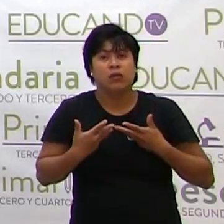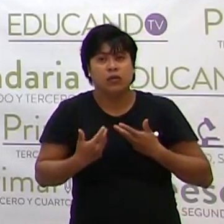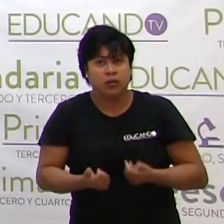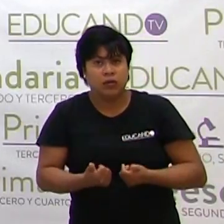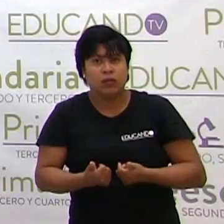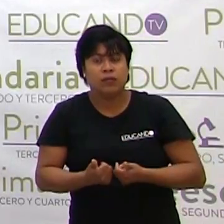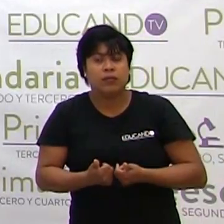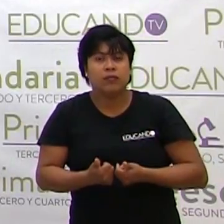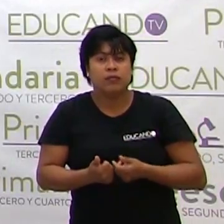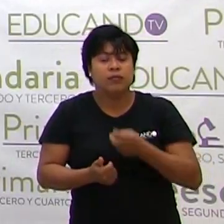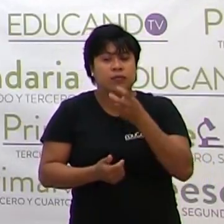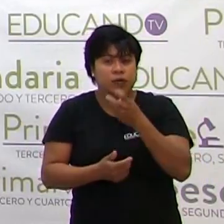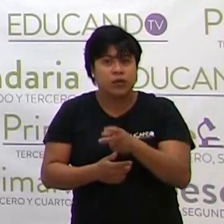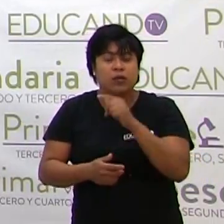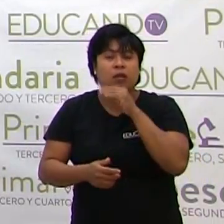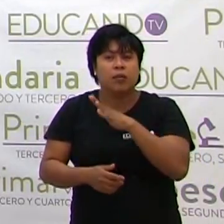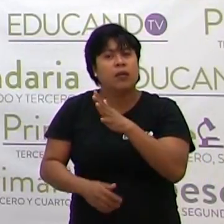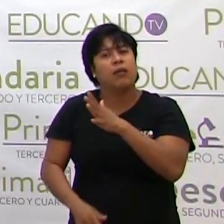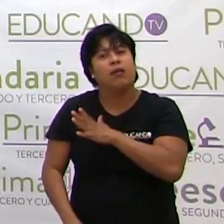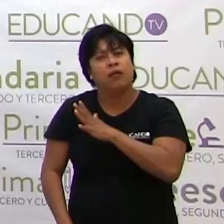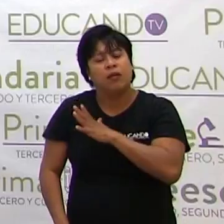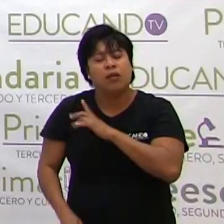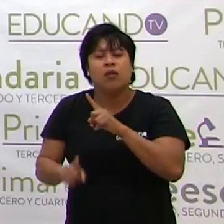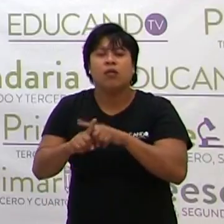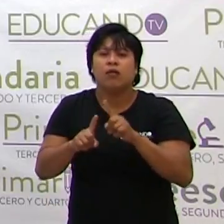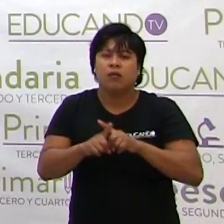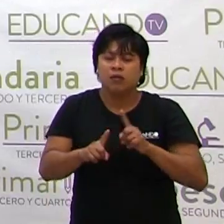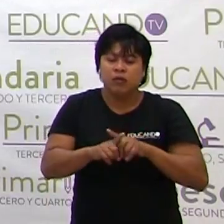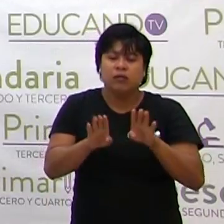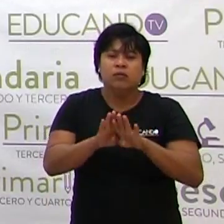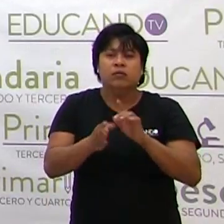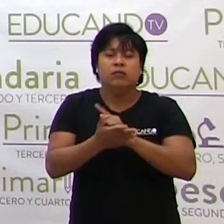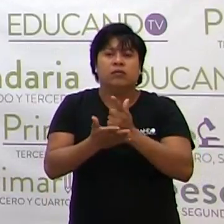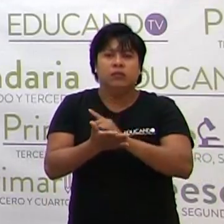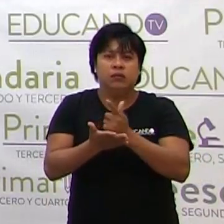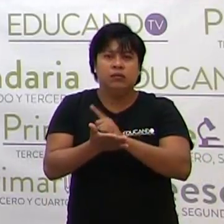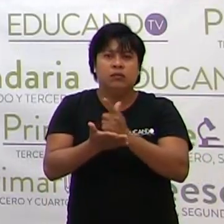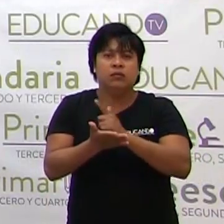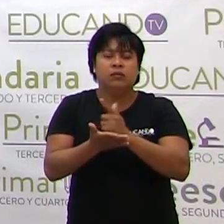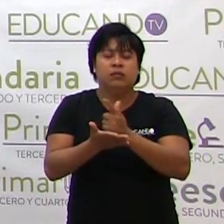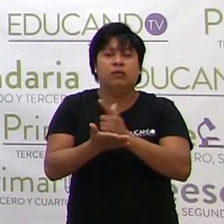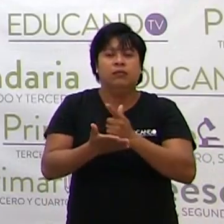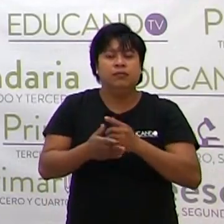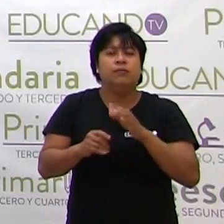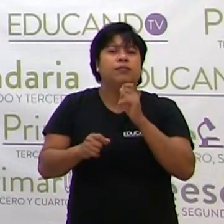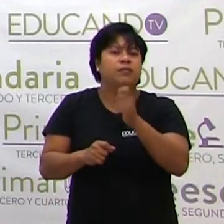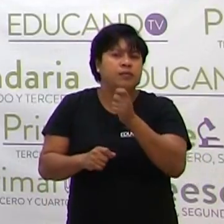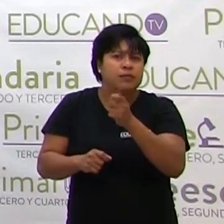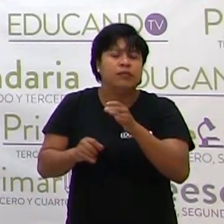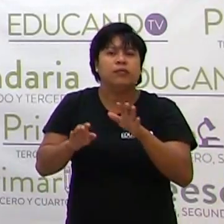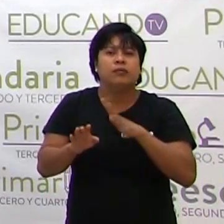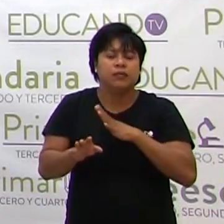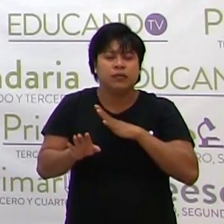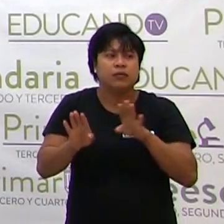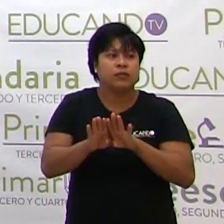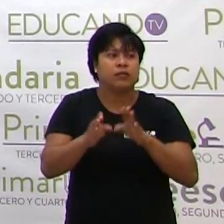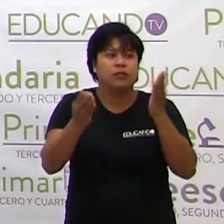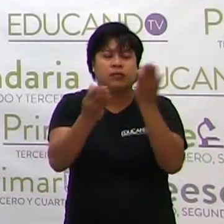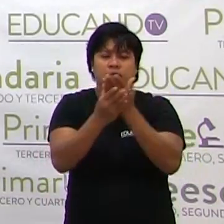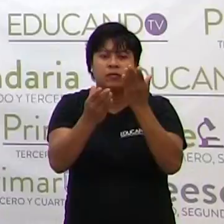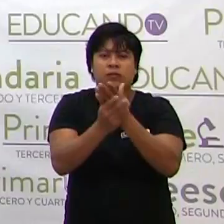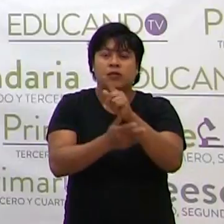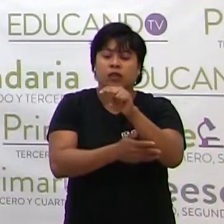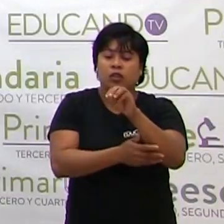que también existen otros tipos de libros, los cuales están integrados